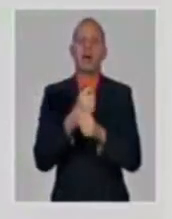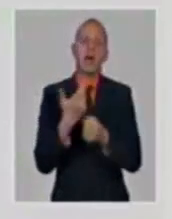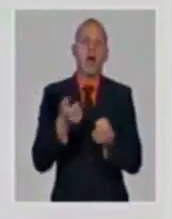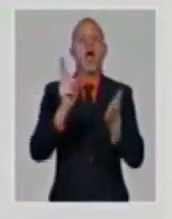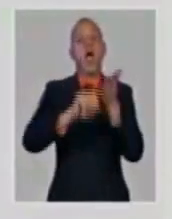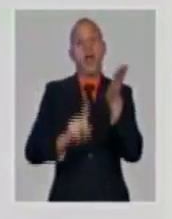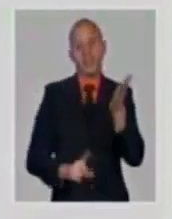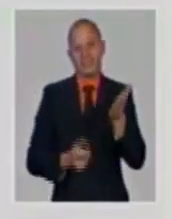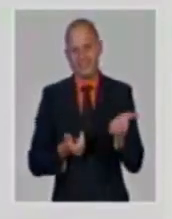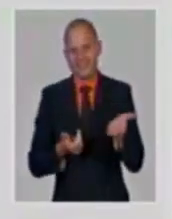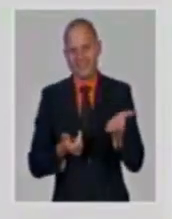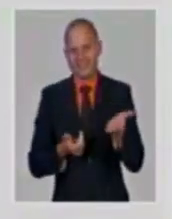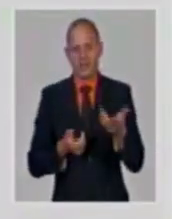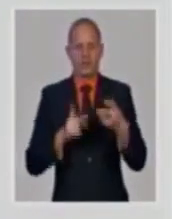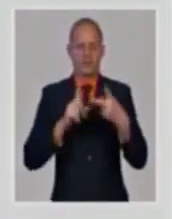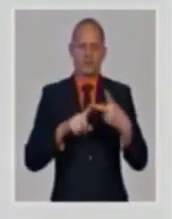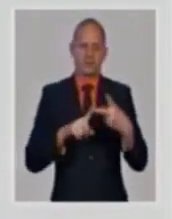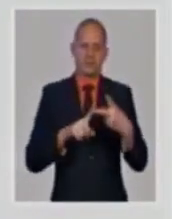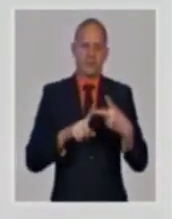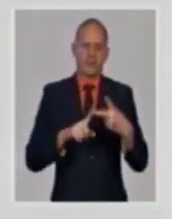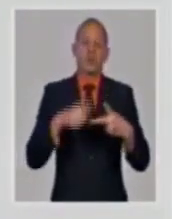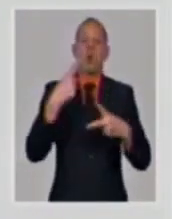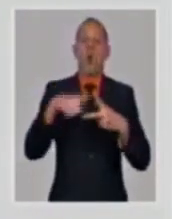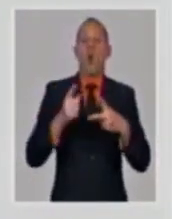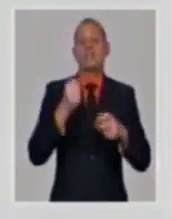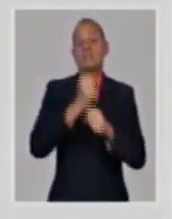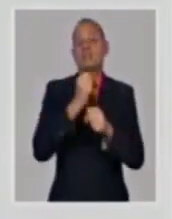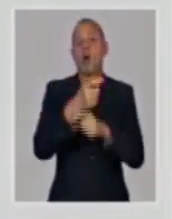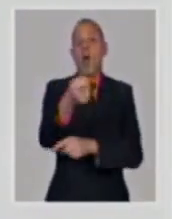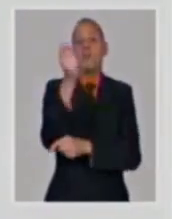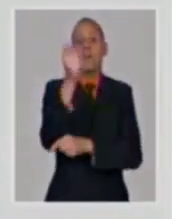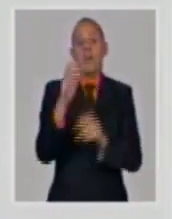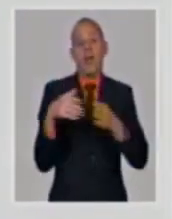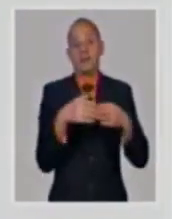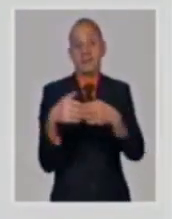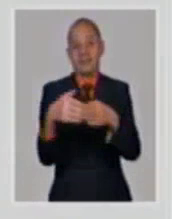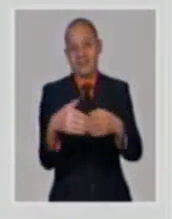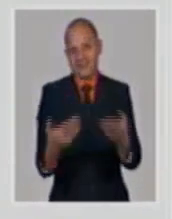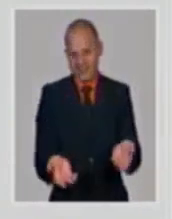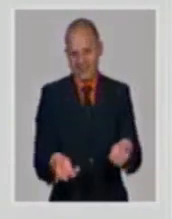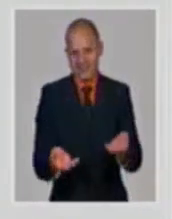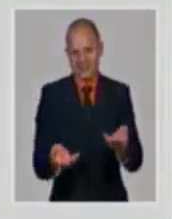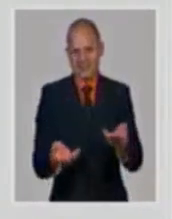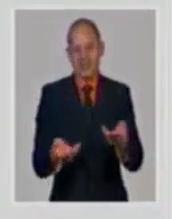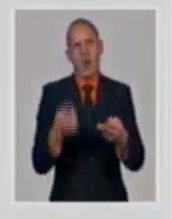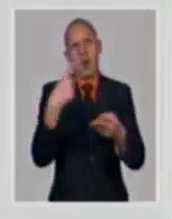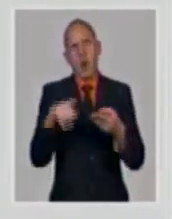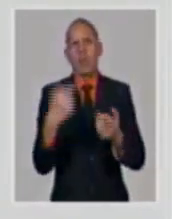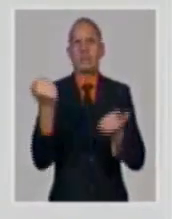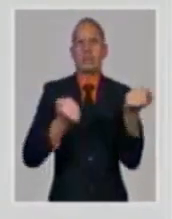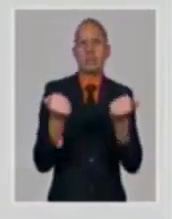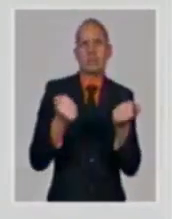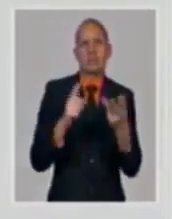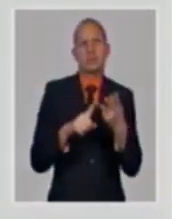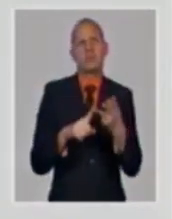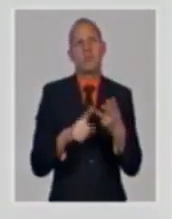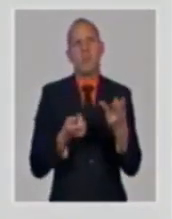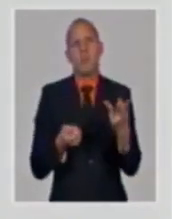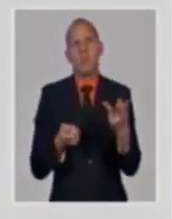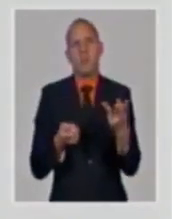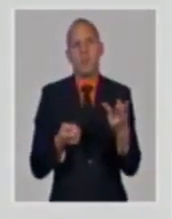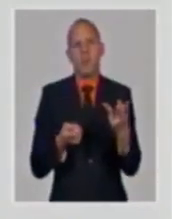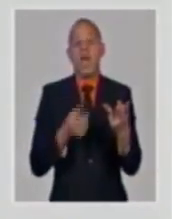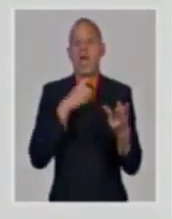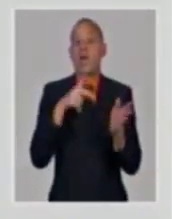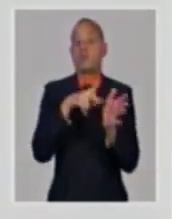el grupo empresarial marítimo, portuario y de pesca, y algunas actividades que tienen que ver con el transporte, en este caso